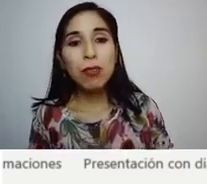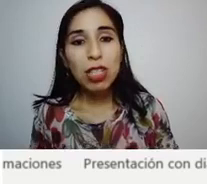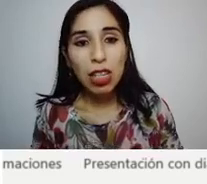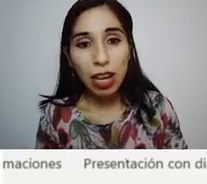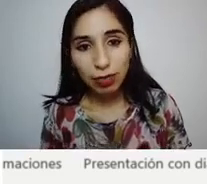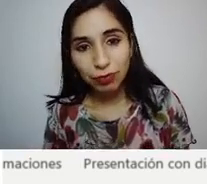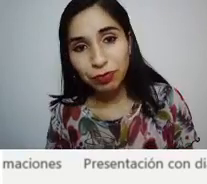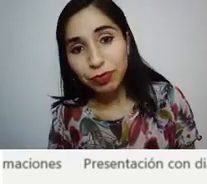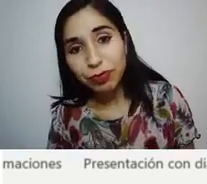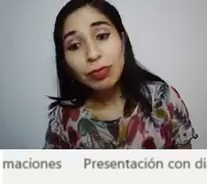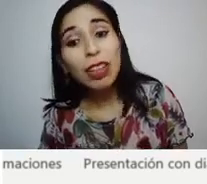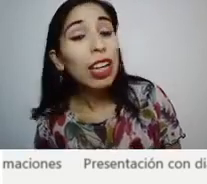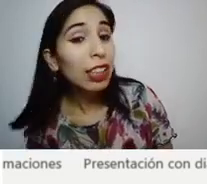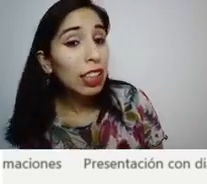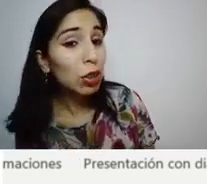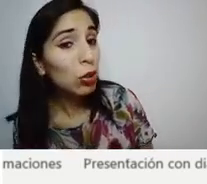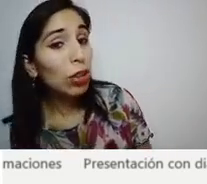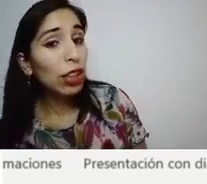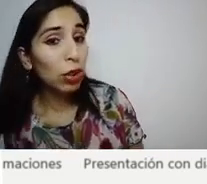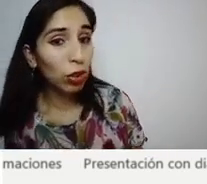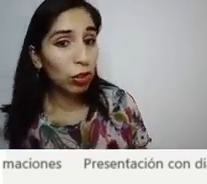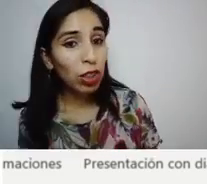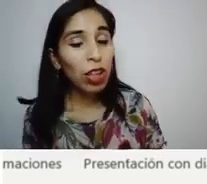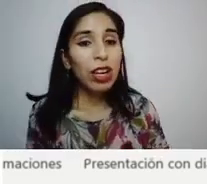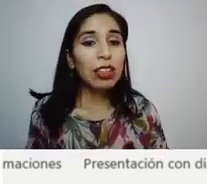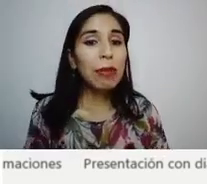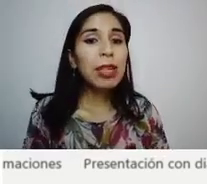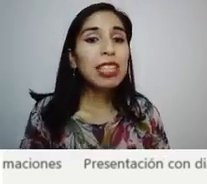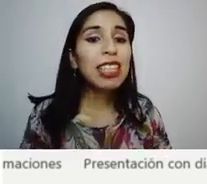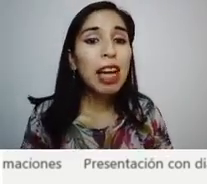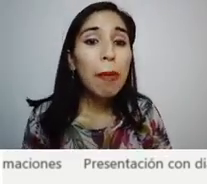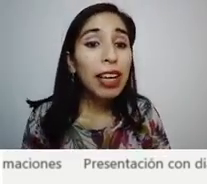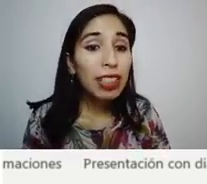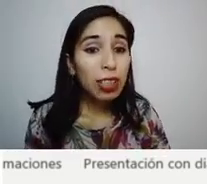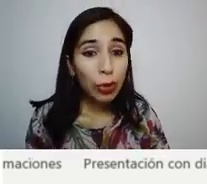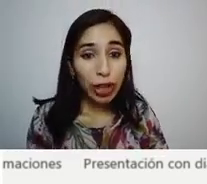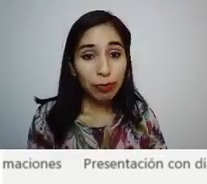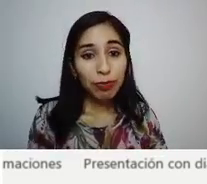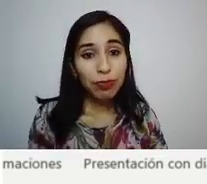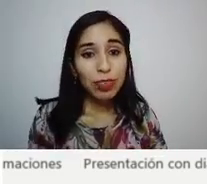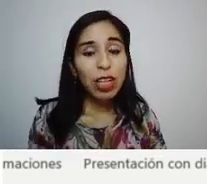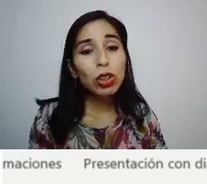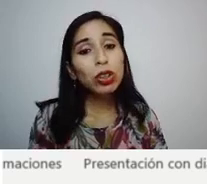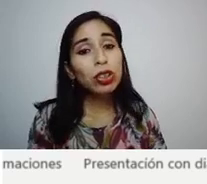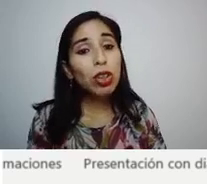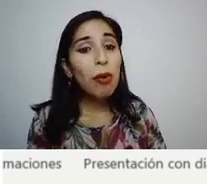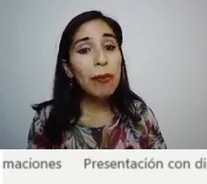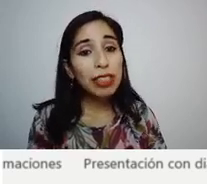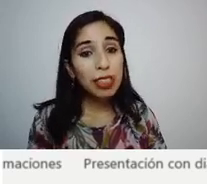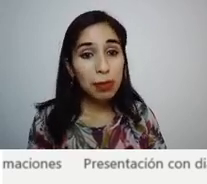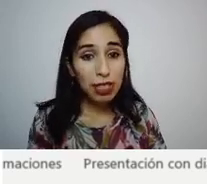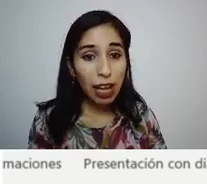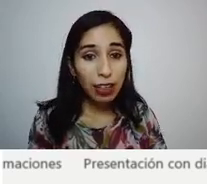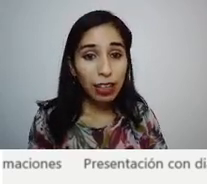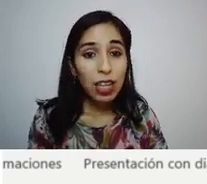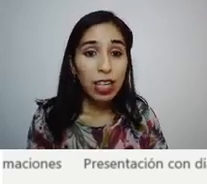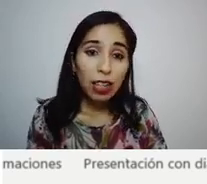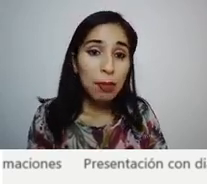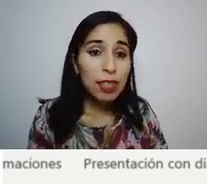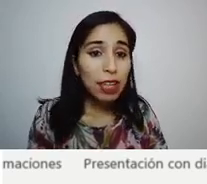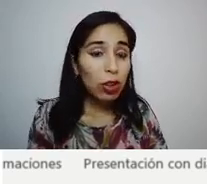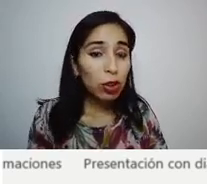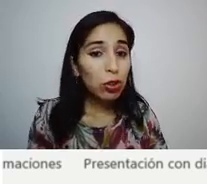maximizar les doy un datito también se llama restaurar se le conoce como maximiza